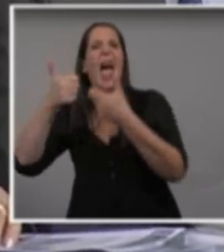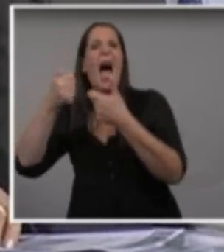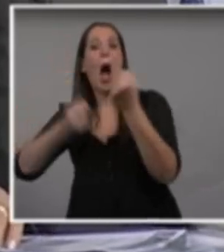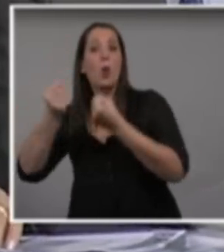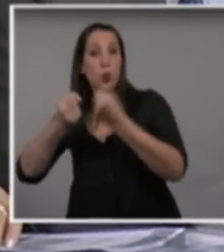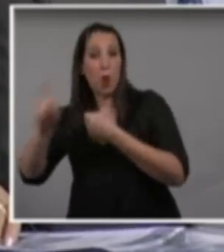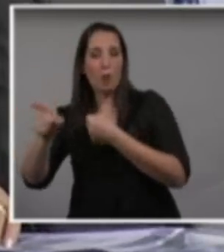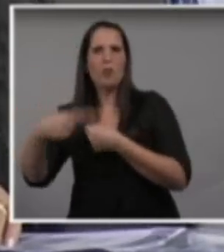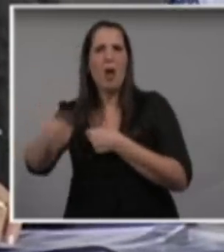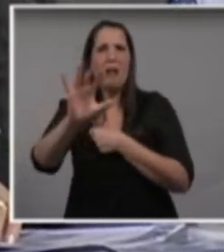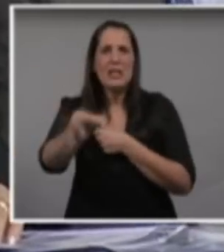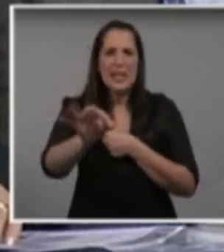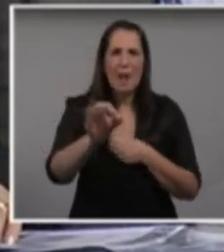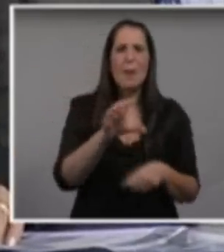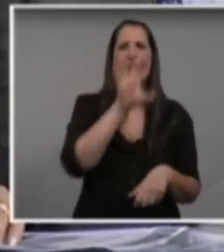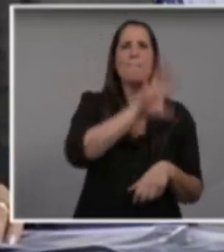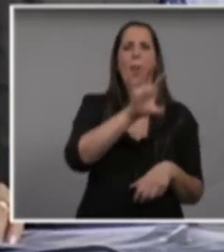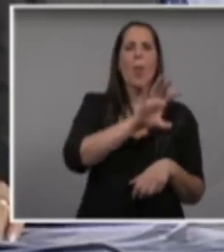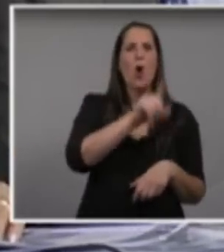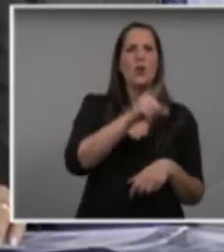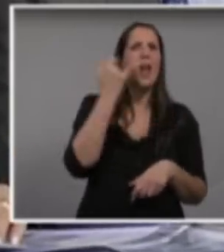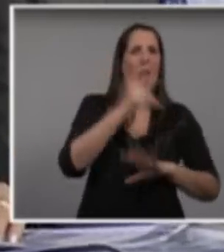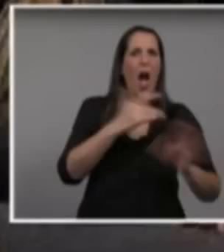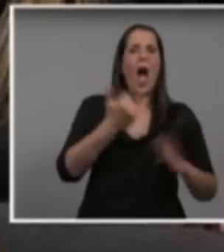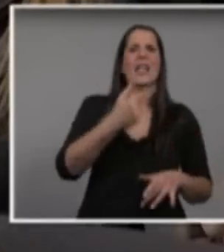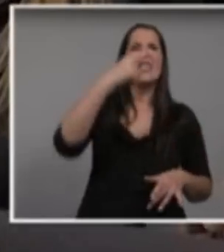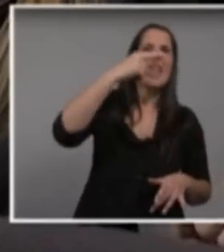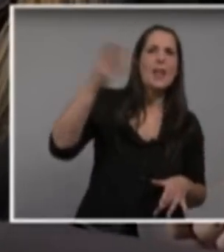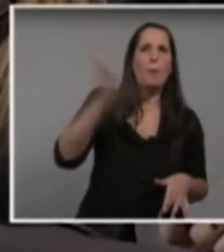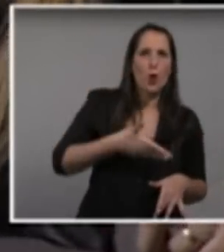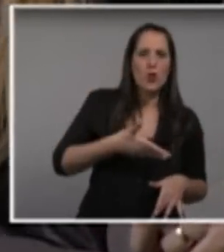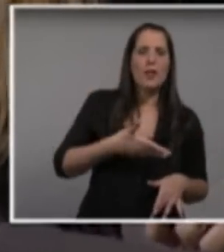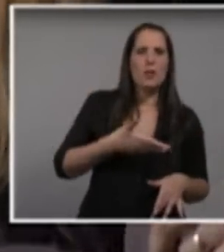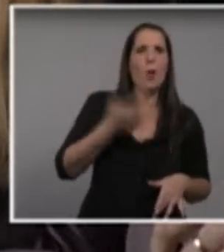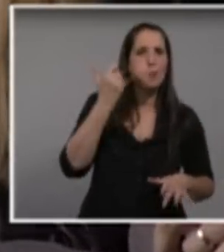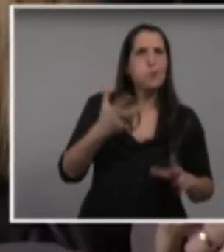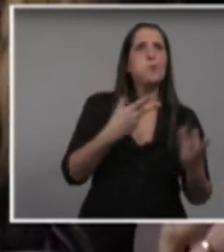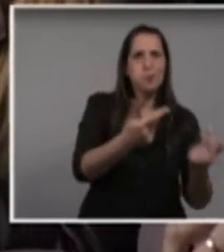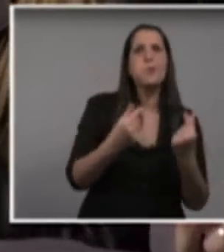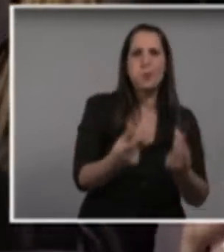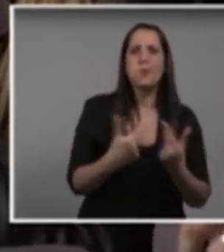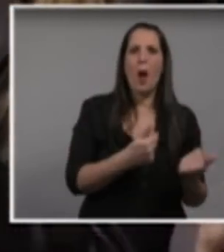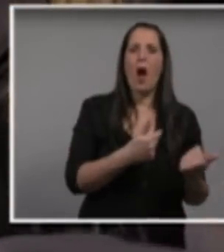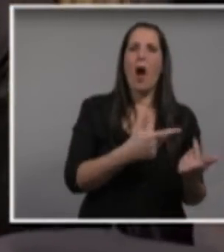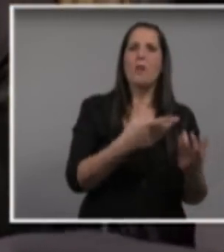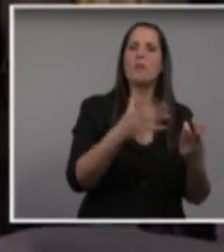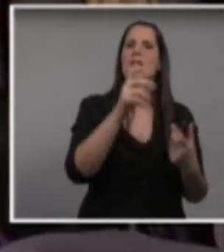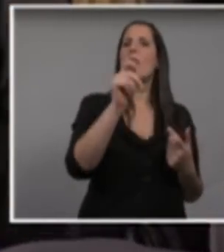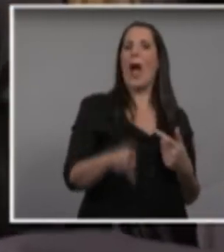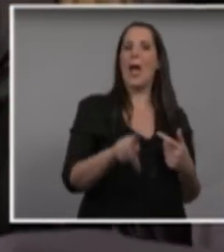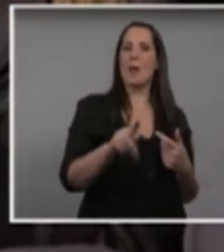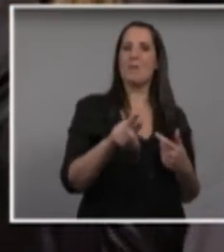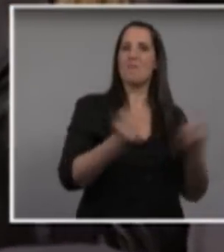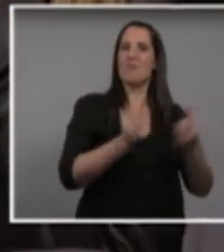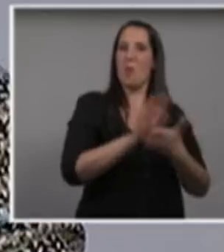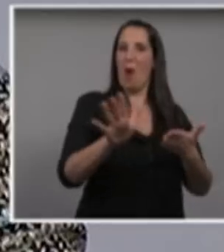del cupo del Procreauto? Bien por los mendocinos que pudieron acceder a un cero kilómetro.